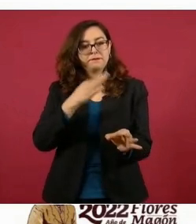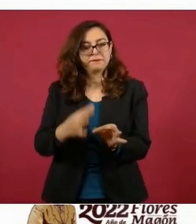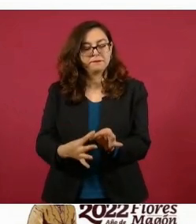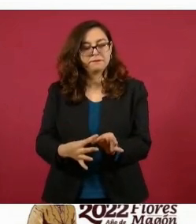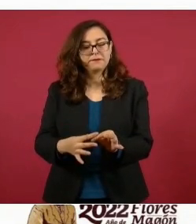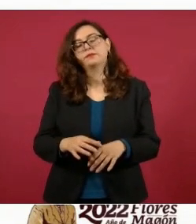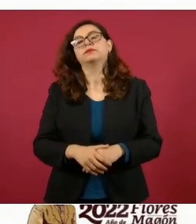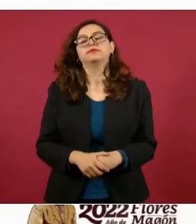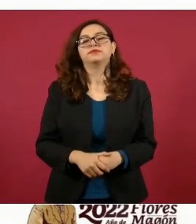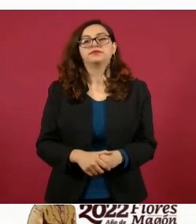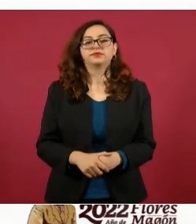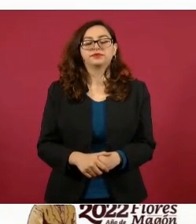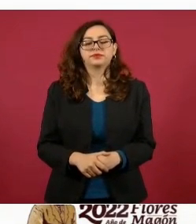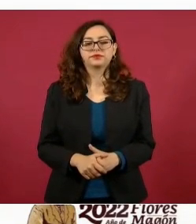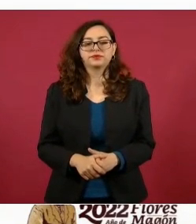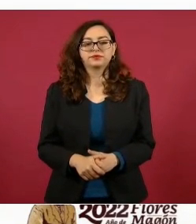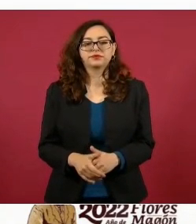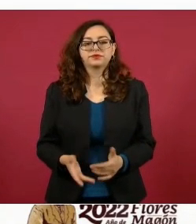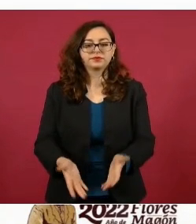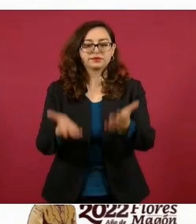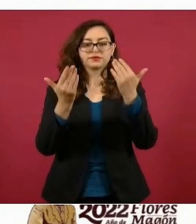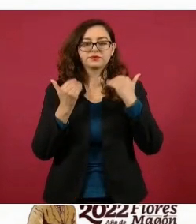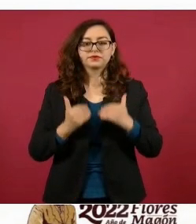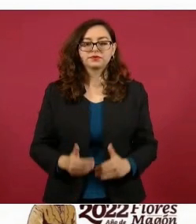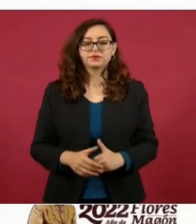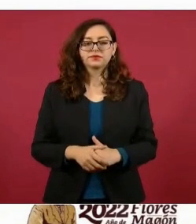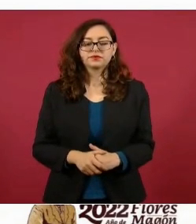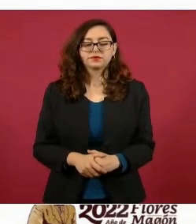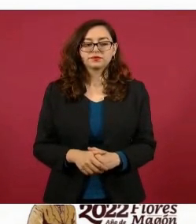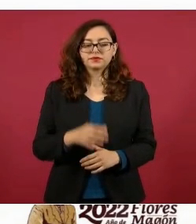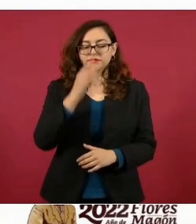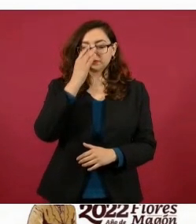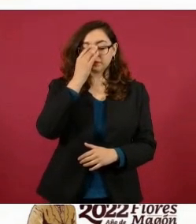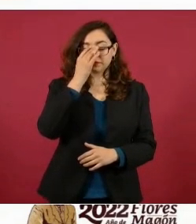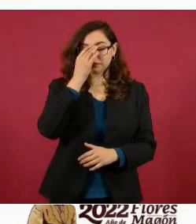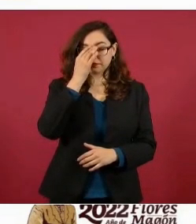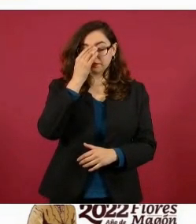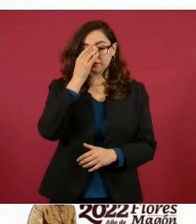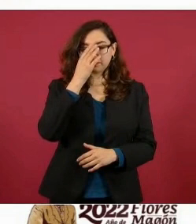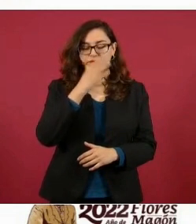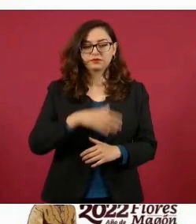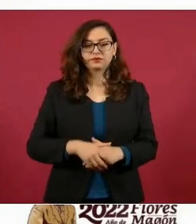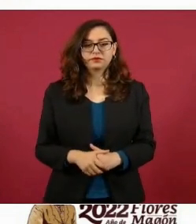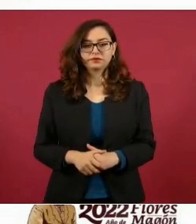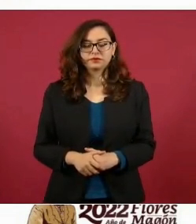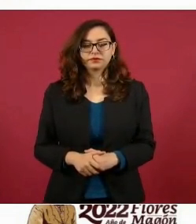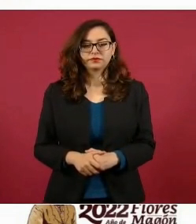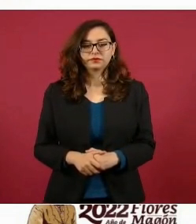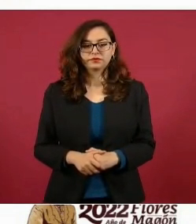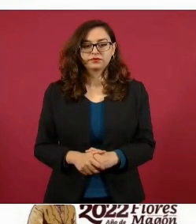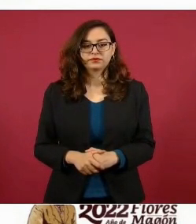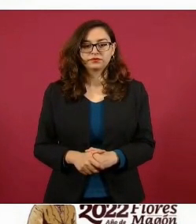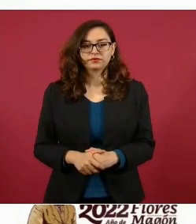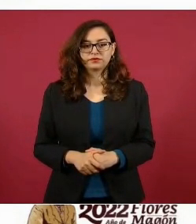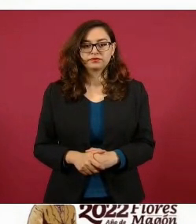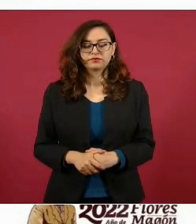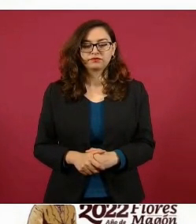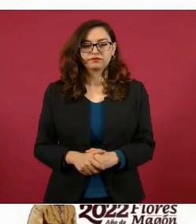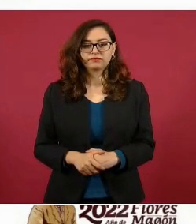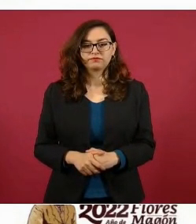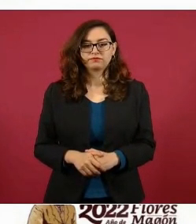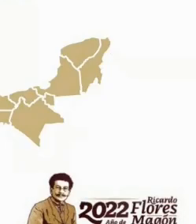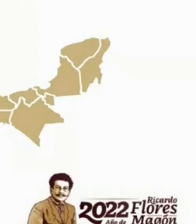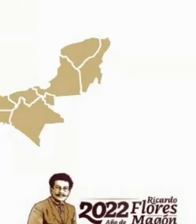ayer 19 de septiembre adelante Entonces el anuncio que